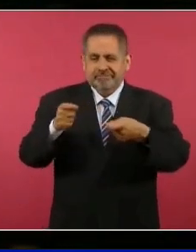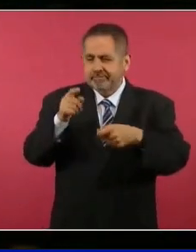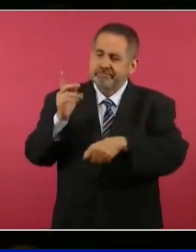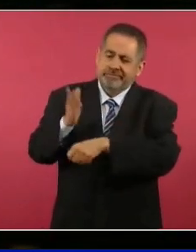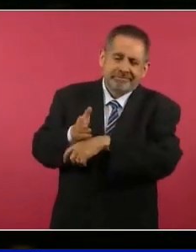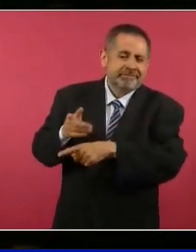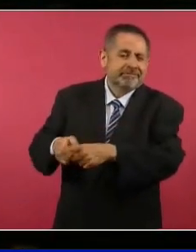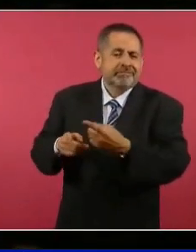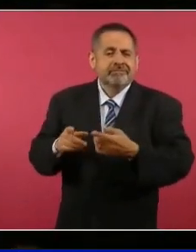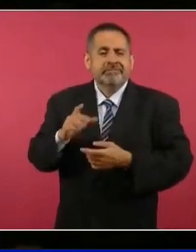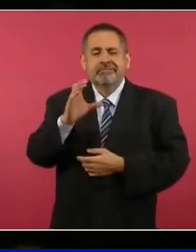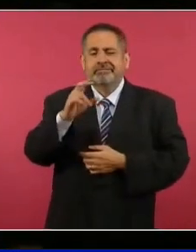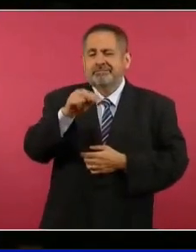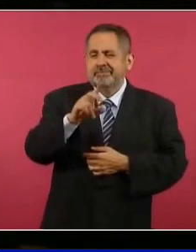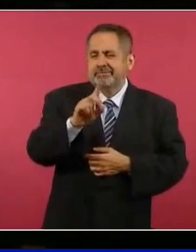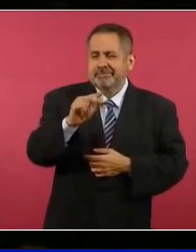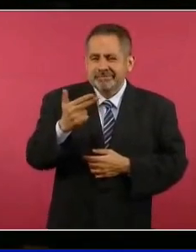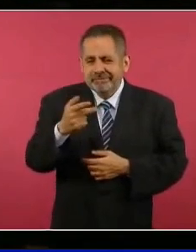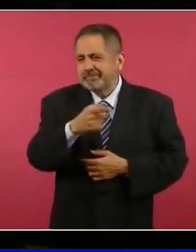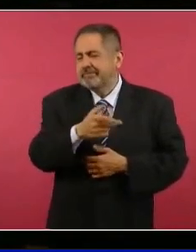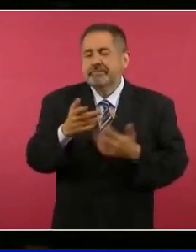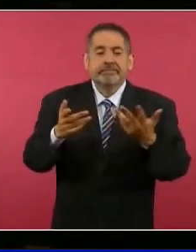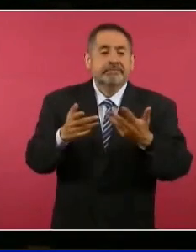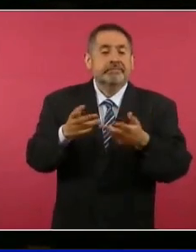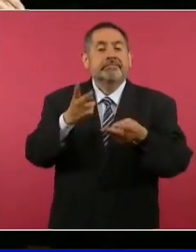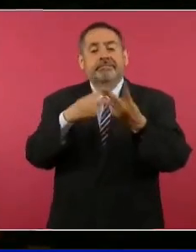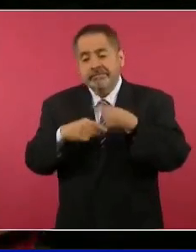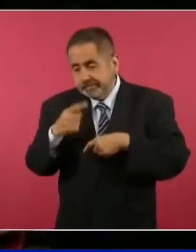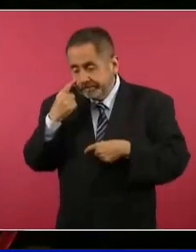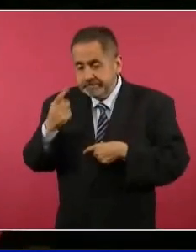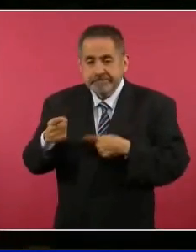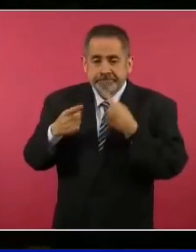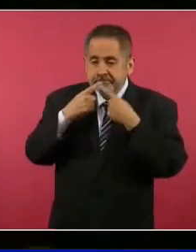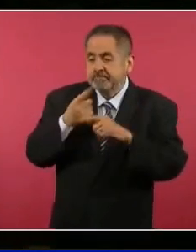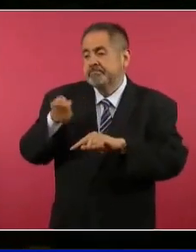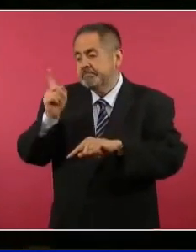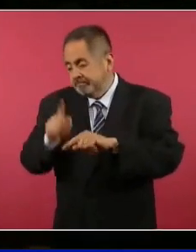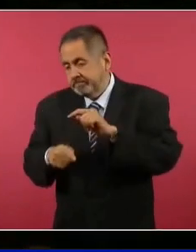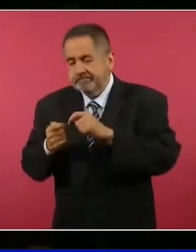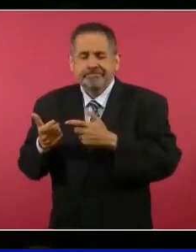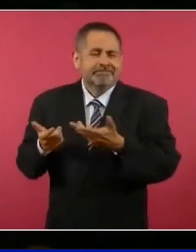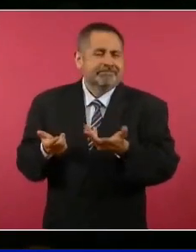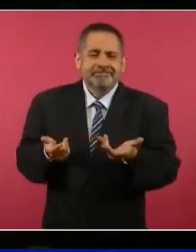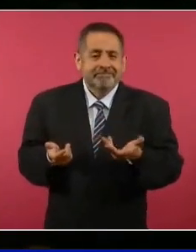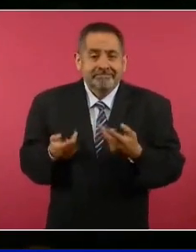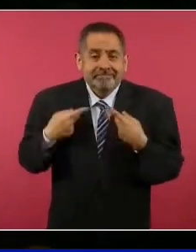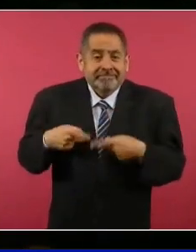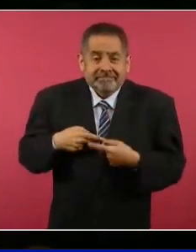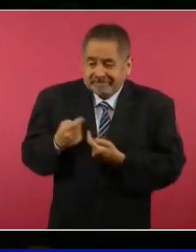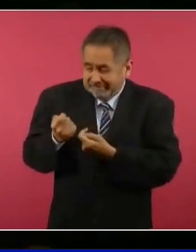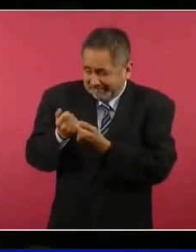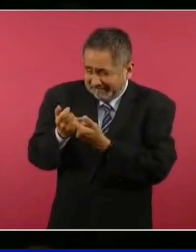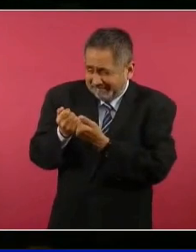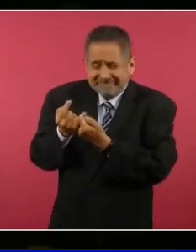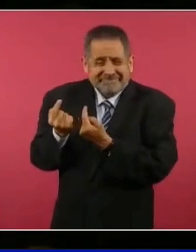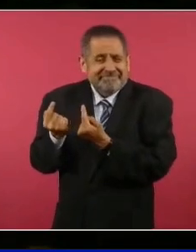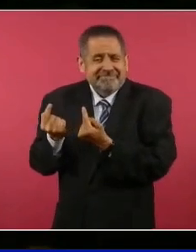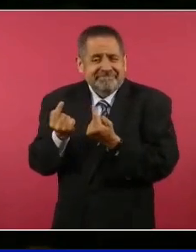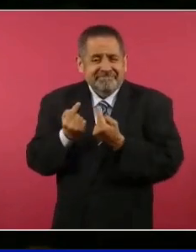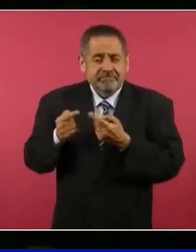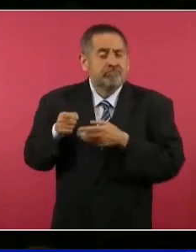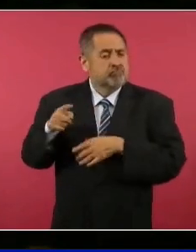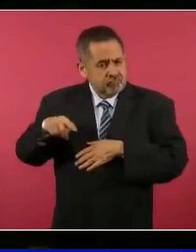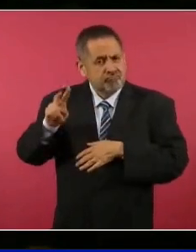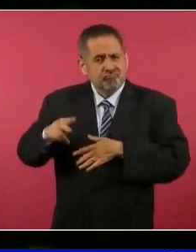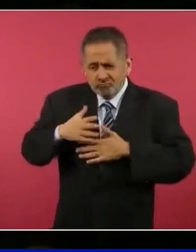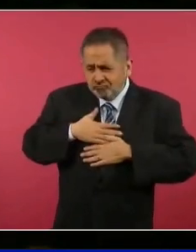ante la Comisión Nacional de Derechos Humanos. Vienen entonces las consecuencias. Estas pocas personas, que además muchas de ellas están